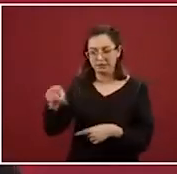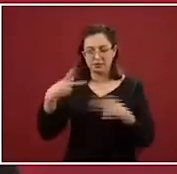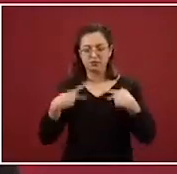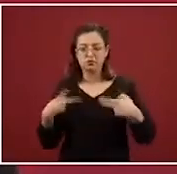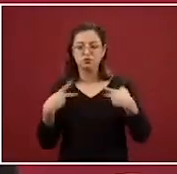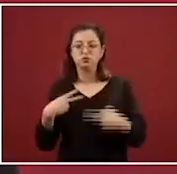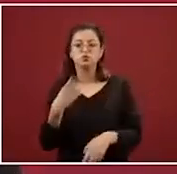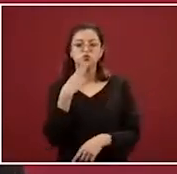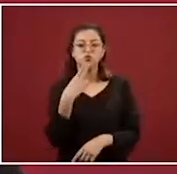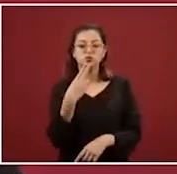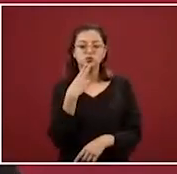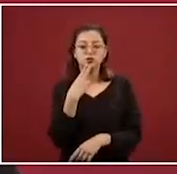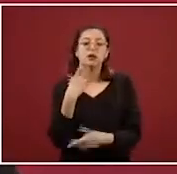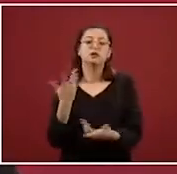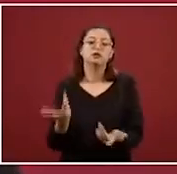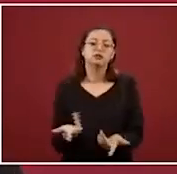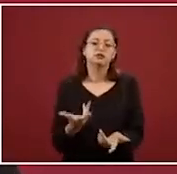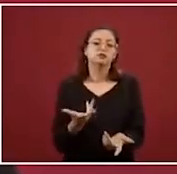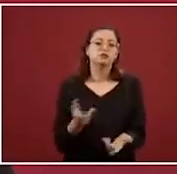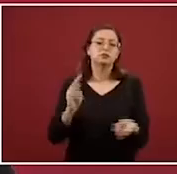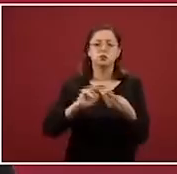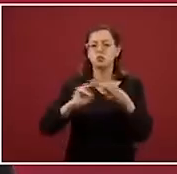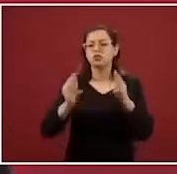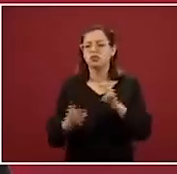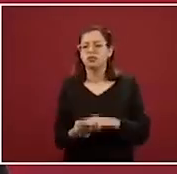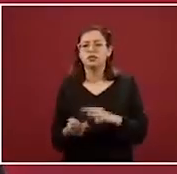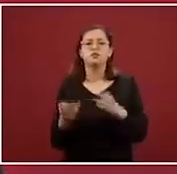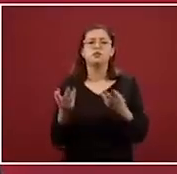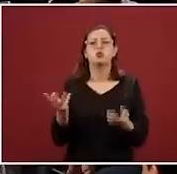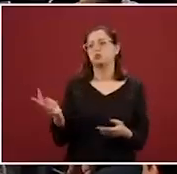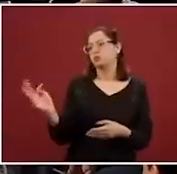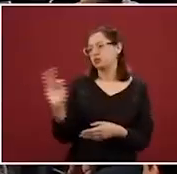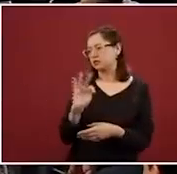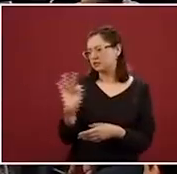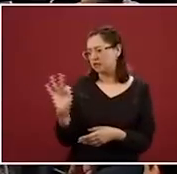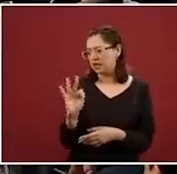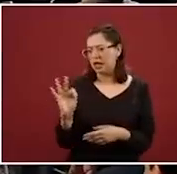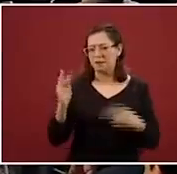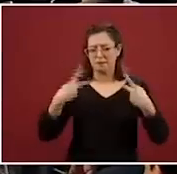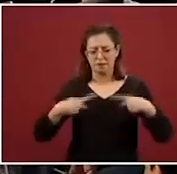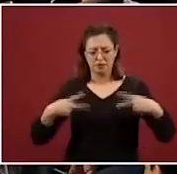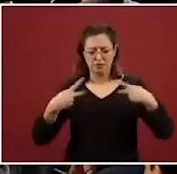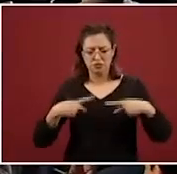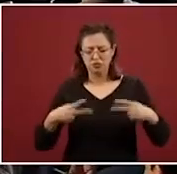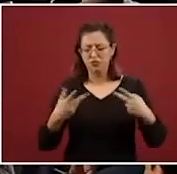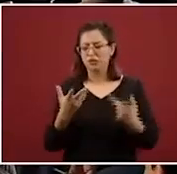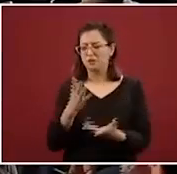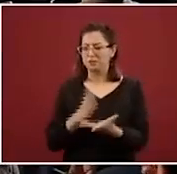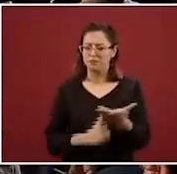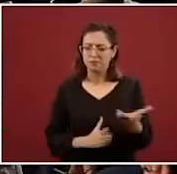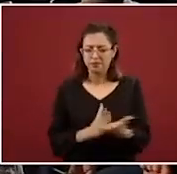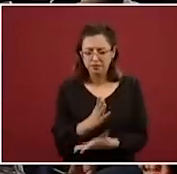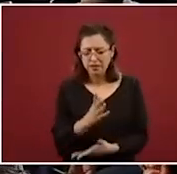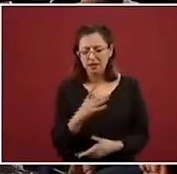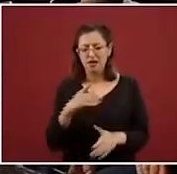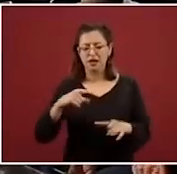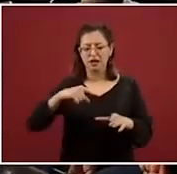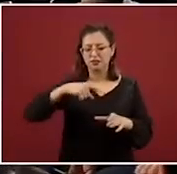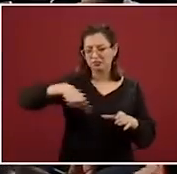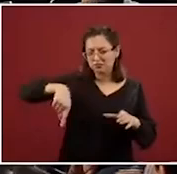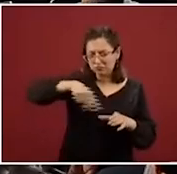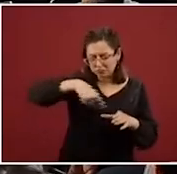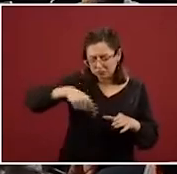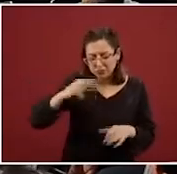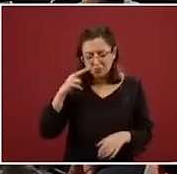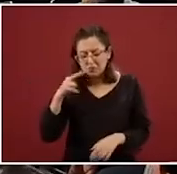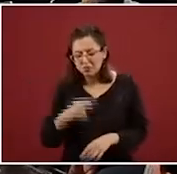que normalmente se resume a un motivo por el cual no pudo accesar el personal de CFE a ver los